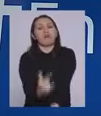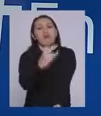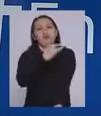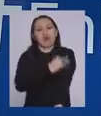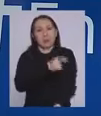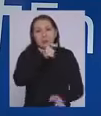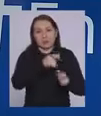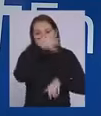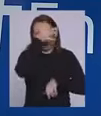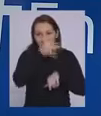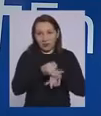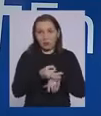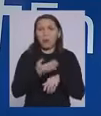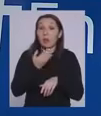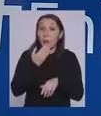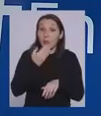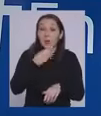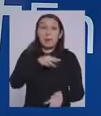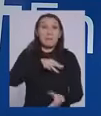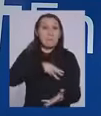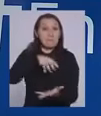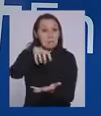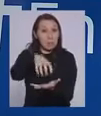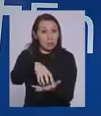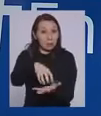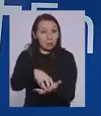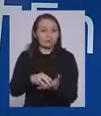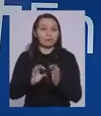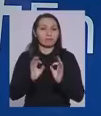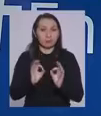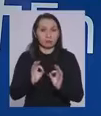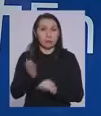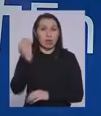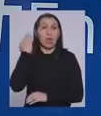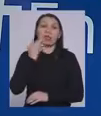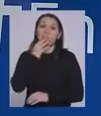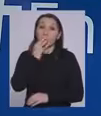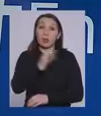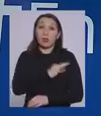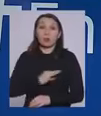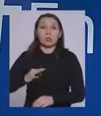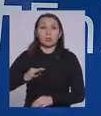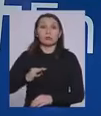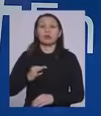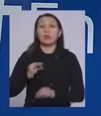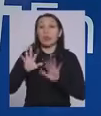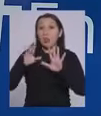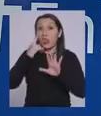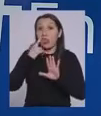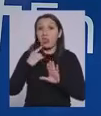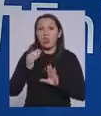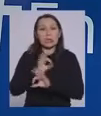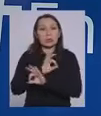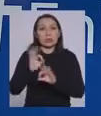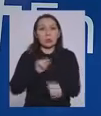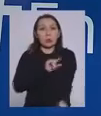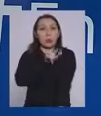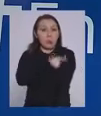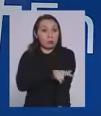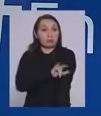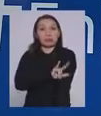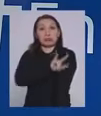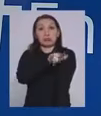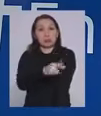Y en cuanto a la región metropolitana, efectivamente, y lo mencionó el ministro, hace 10 días que no se trasladan pacientes hacia